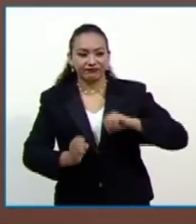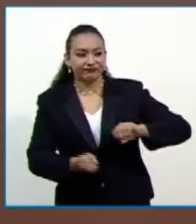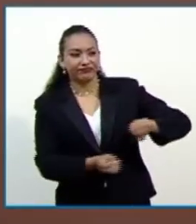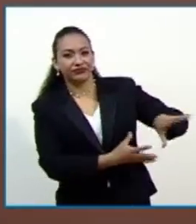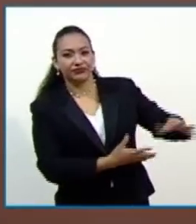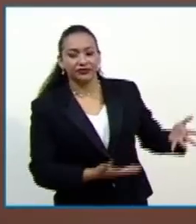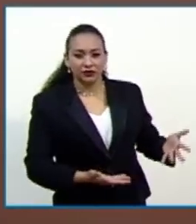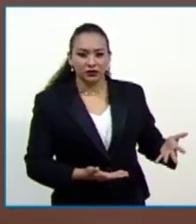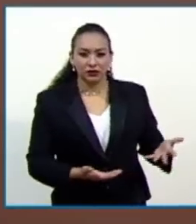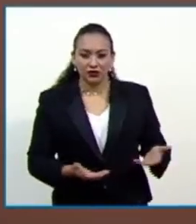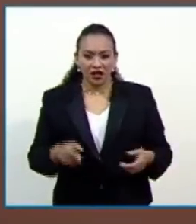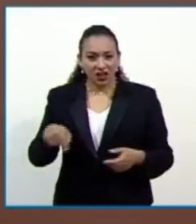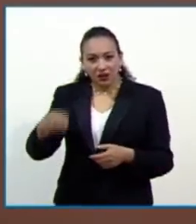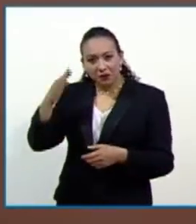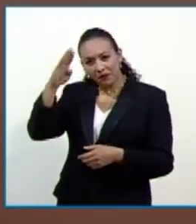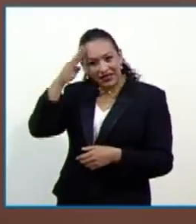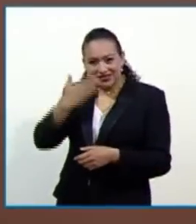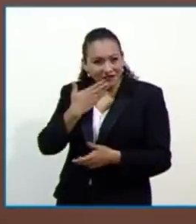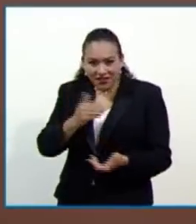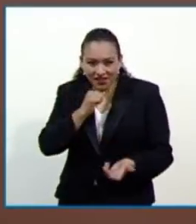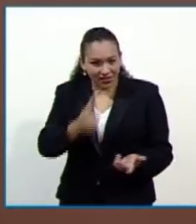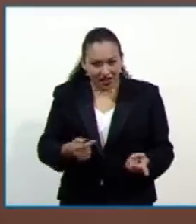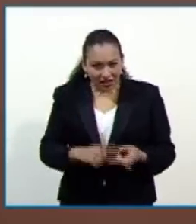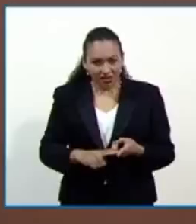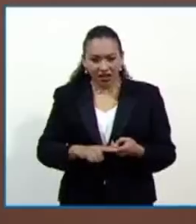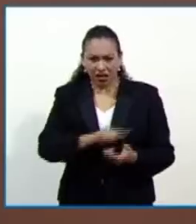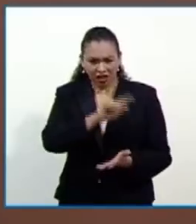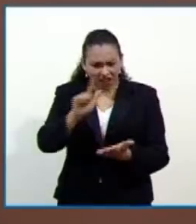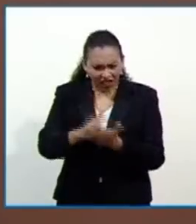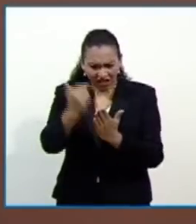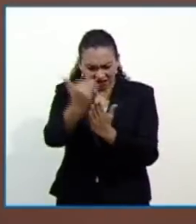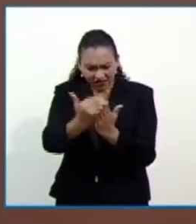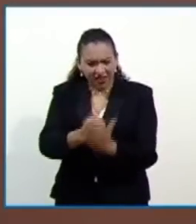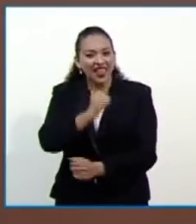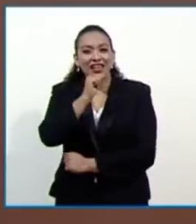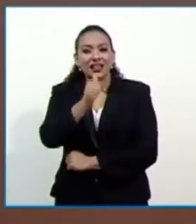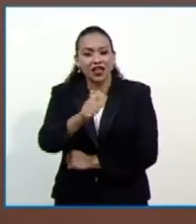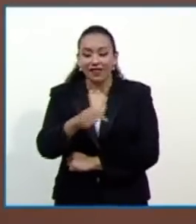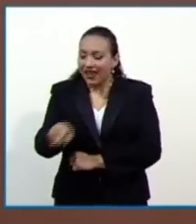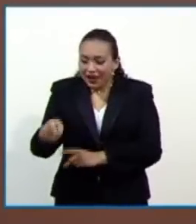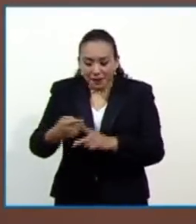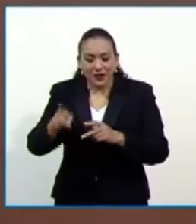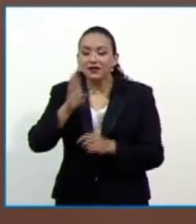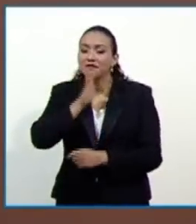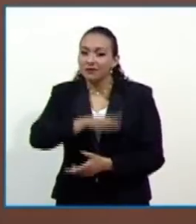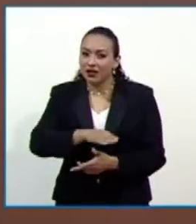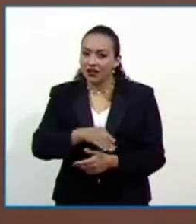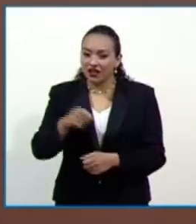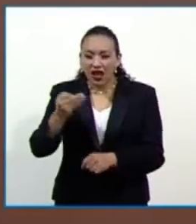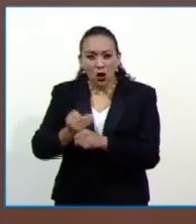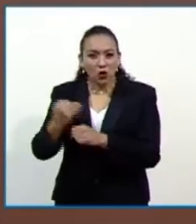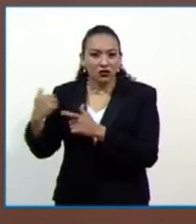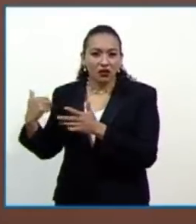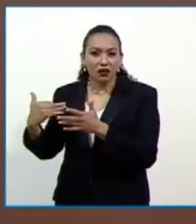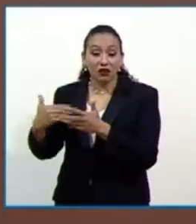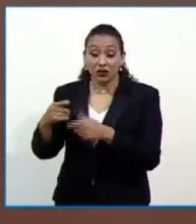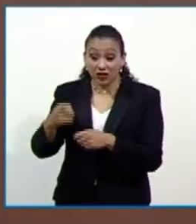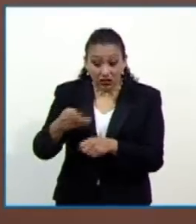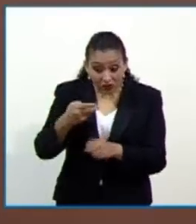la falta total y completa de legalidad. Y esto desde el principio. Y lo que mal